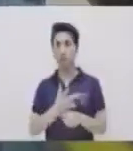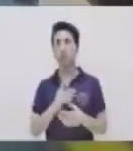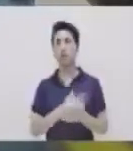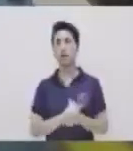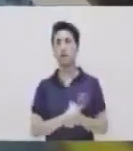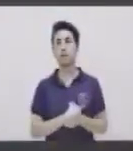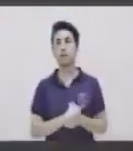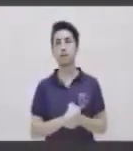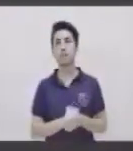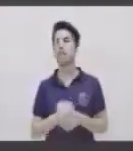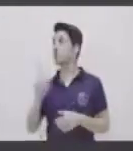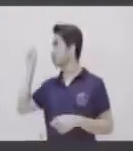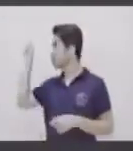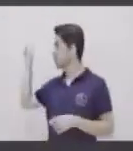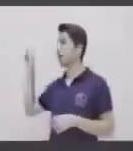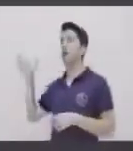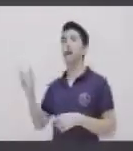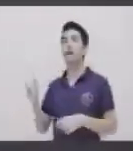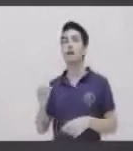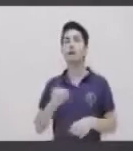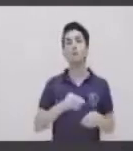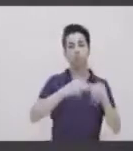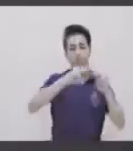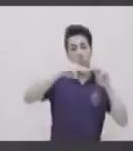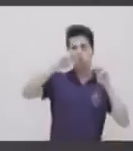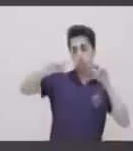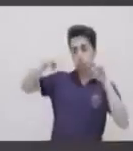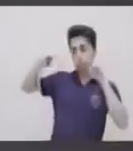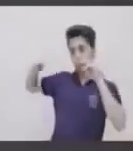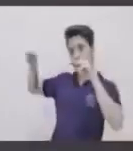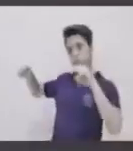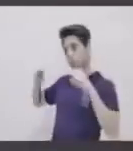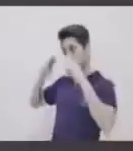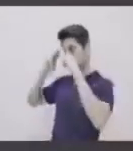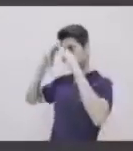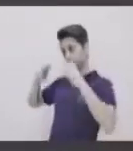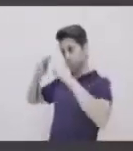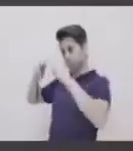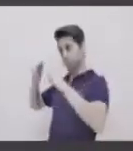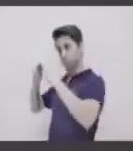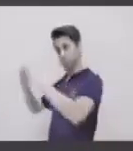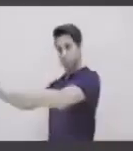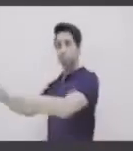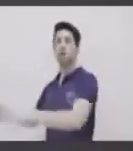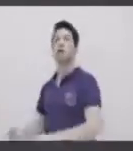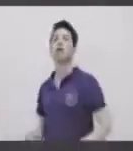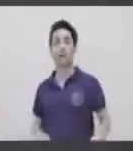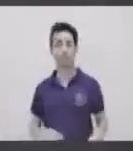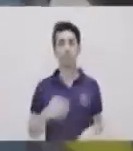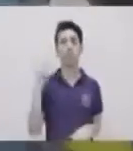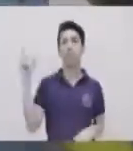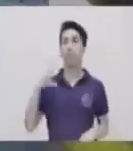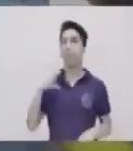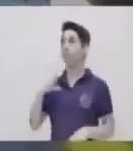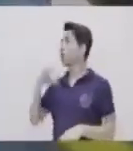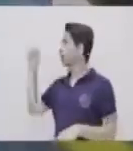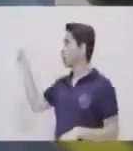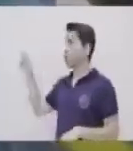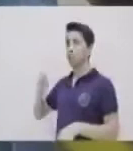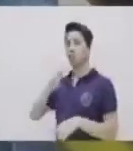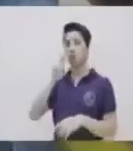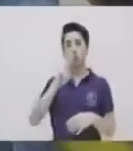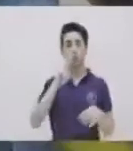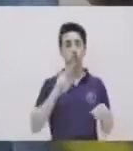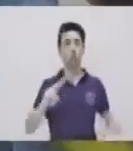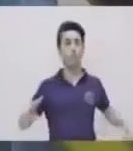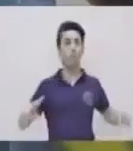parajes guatemaltecos. Sí. Es específicamente en la Sierra Madre. Vemos al fondo dos volcanes muy